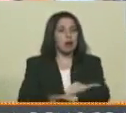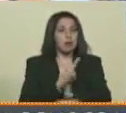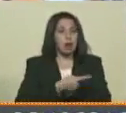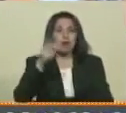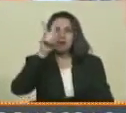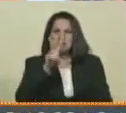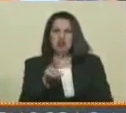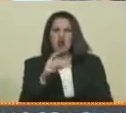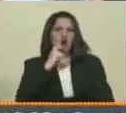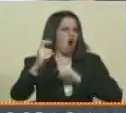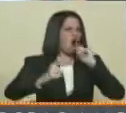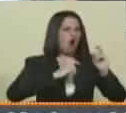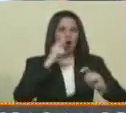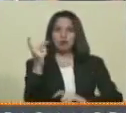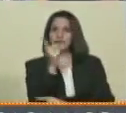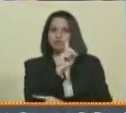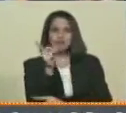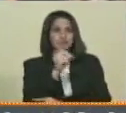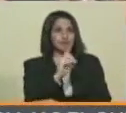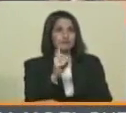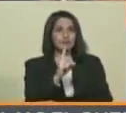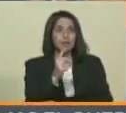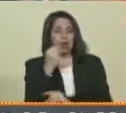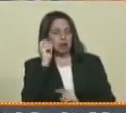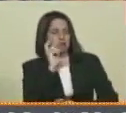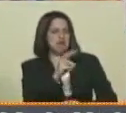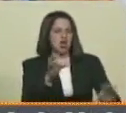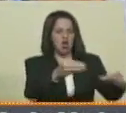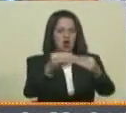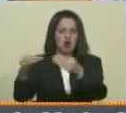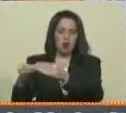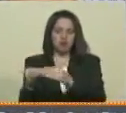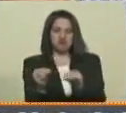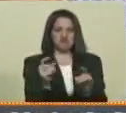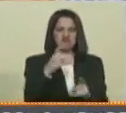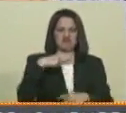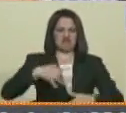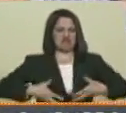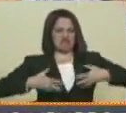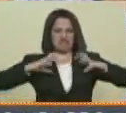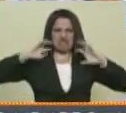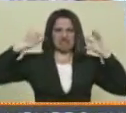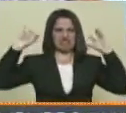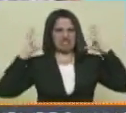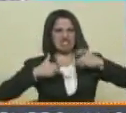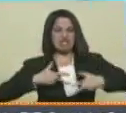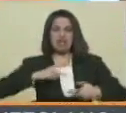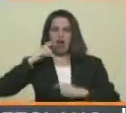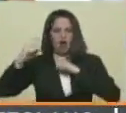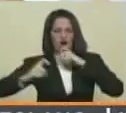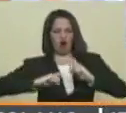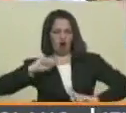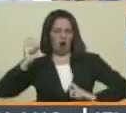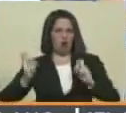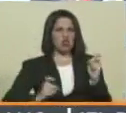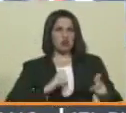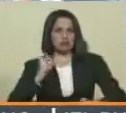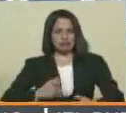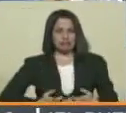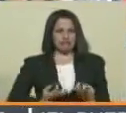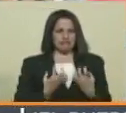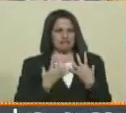camino no es el odio. Todavía uno ve algunos focos de gente que sale a votar llena de odio, llena de rencores, llena